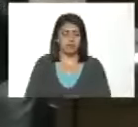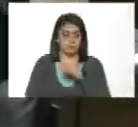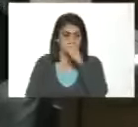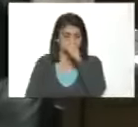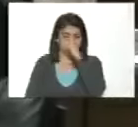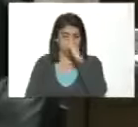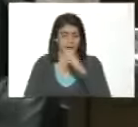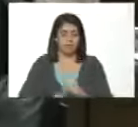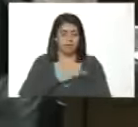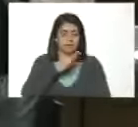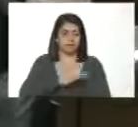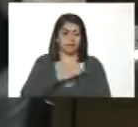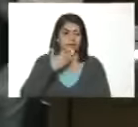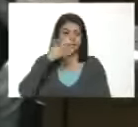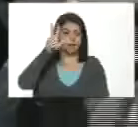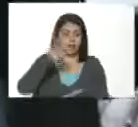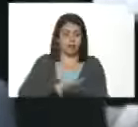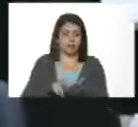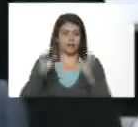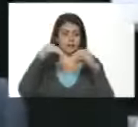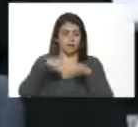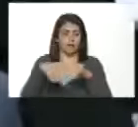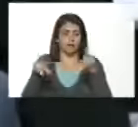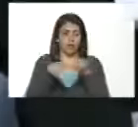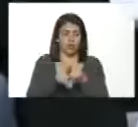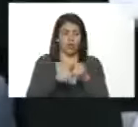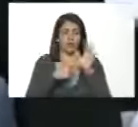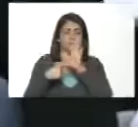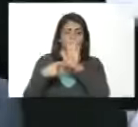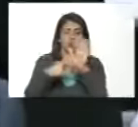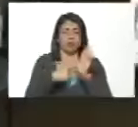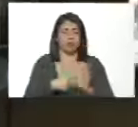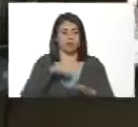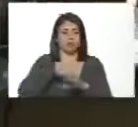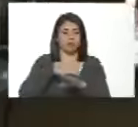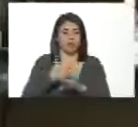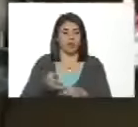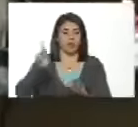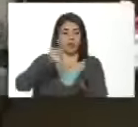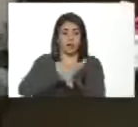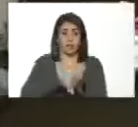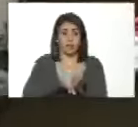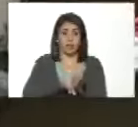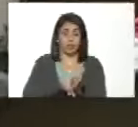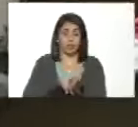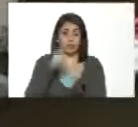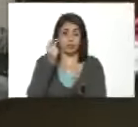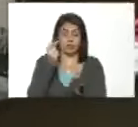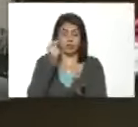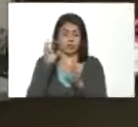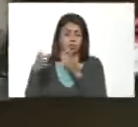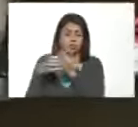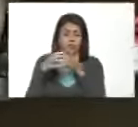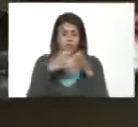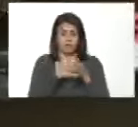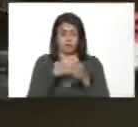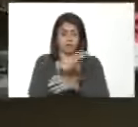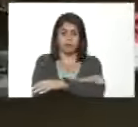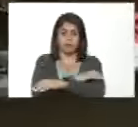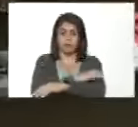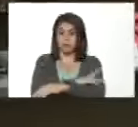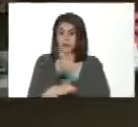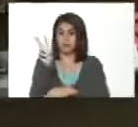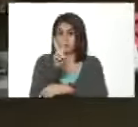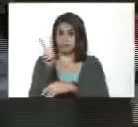Señor presidente, yo solicito que sea aprobado el acuerdo tal cual como fue presentado, porque repito, ningún sector de la oposición